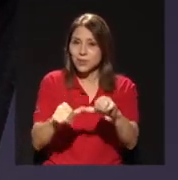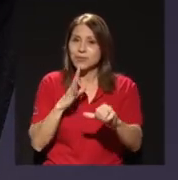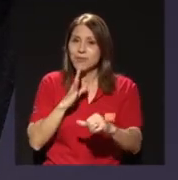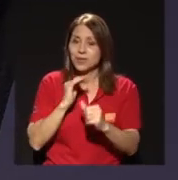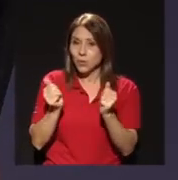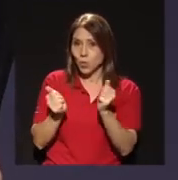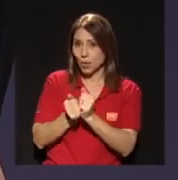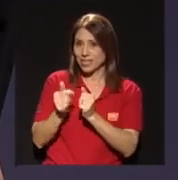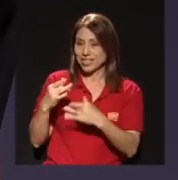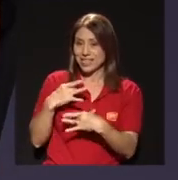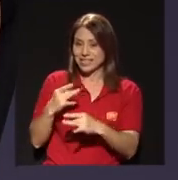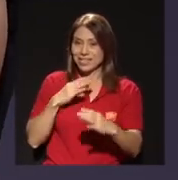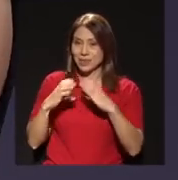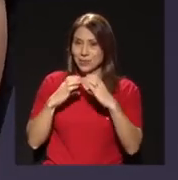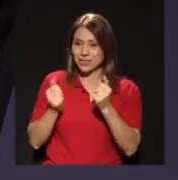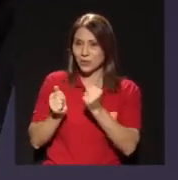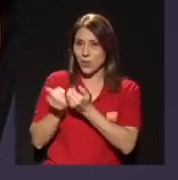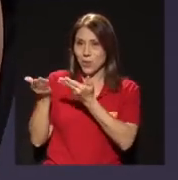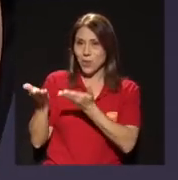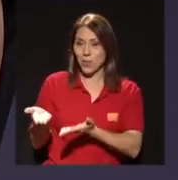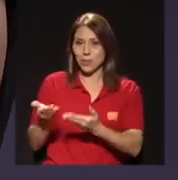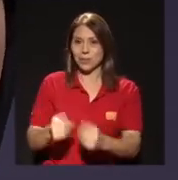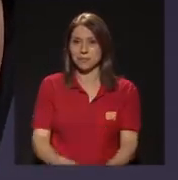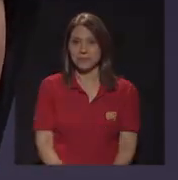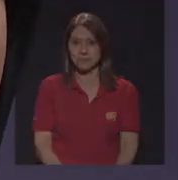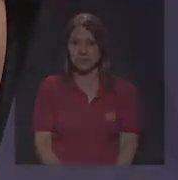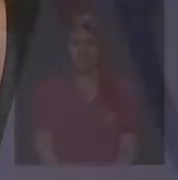con esta interesante conversación con María Miranda.